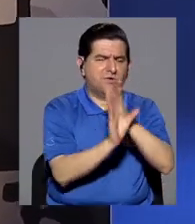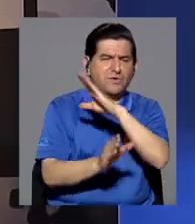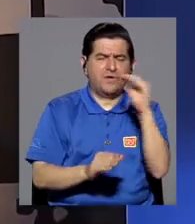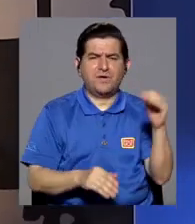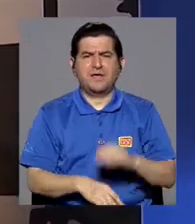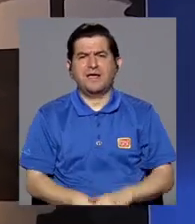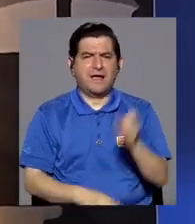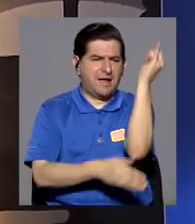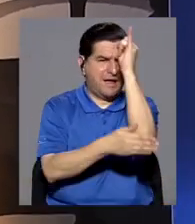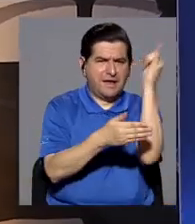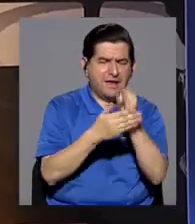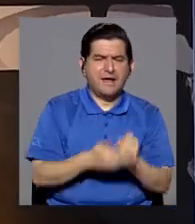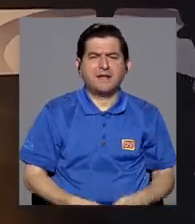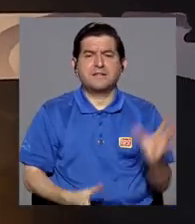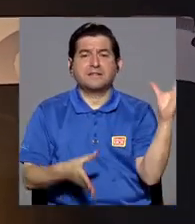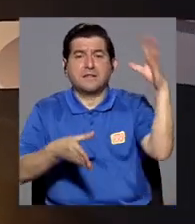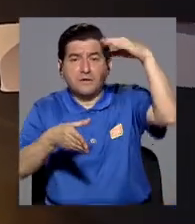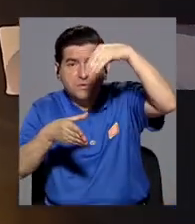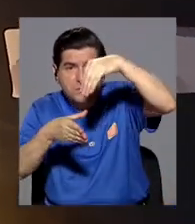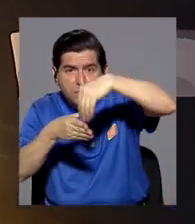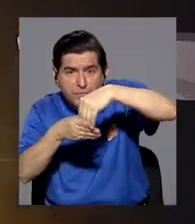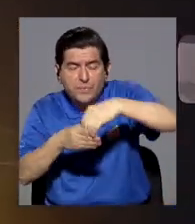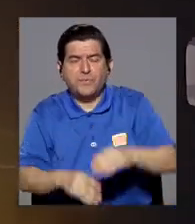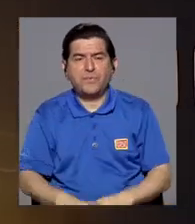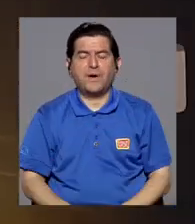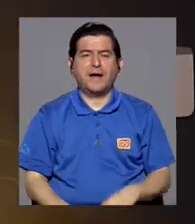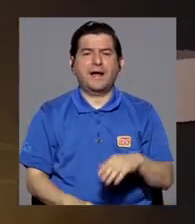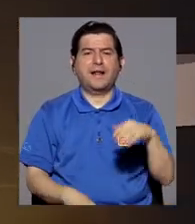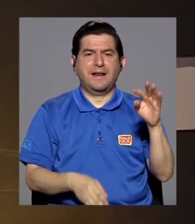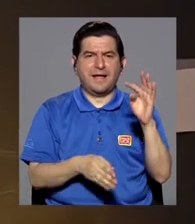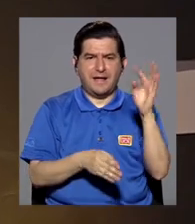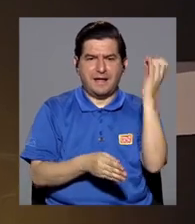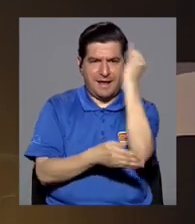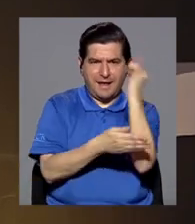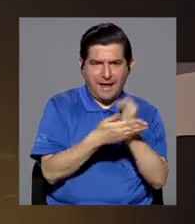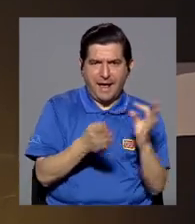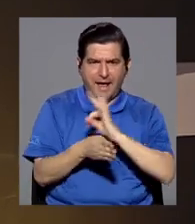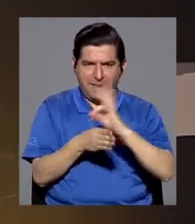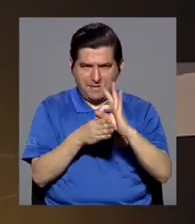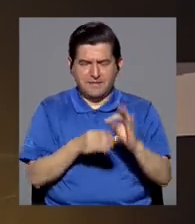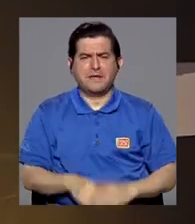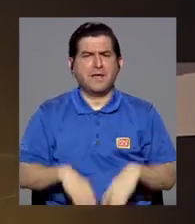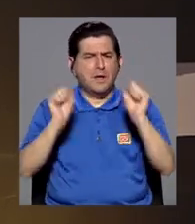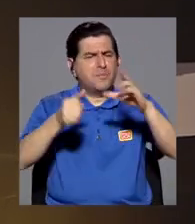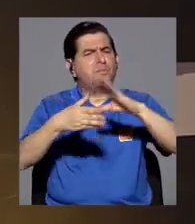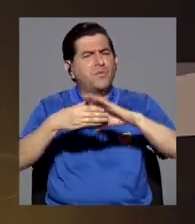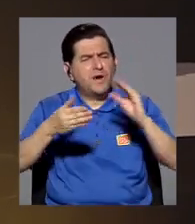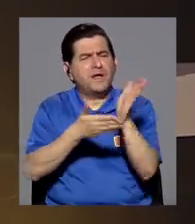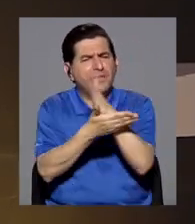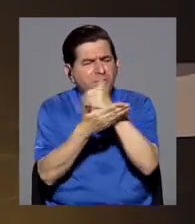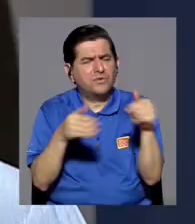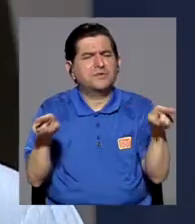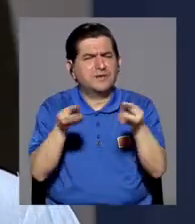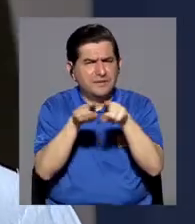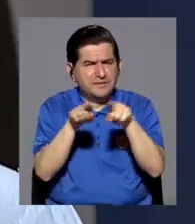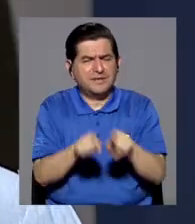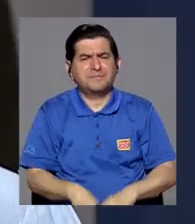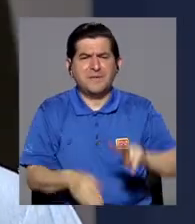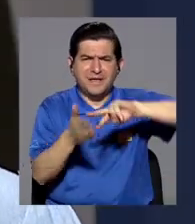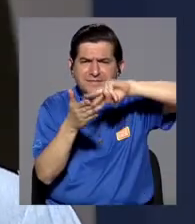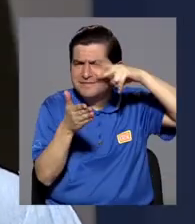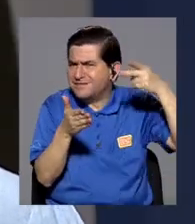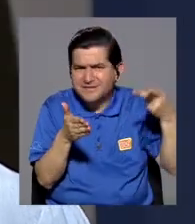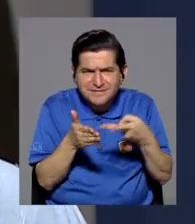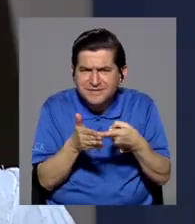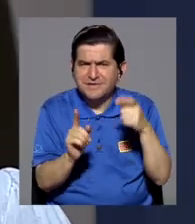no sé si tenés algo más que decirnos sobre esta convergencia de disciplinas o algo que quieras contarnos también sobre la